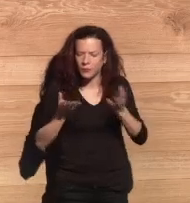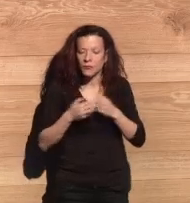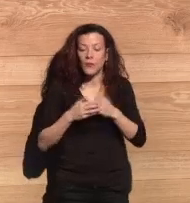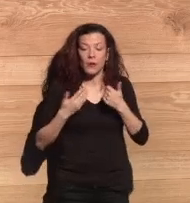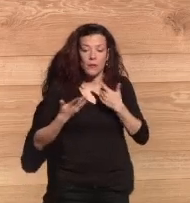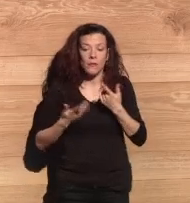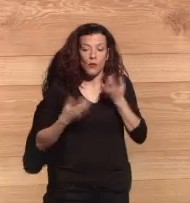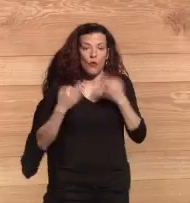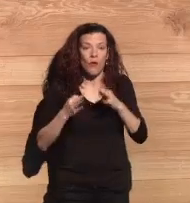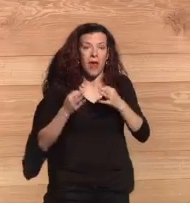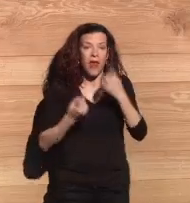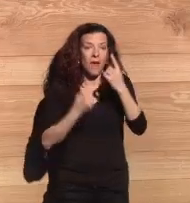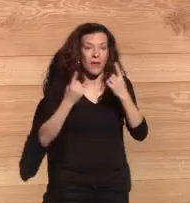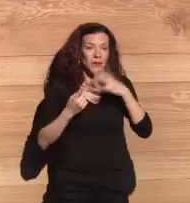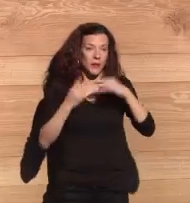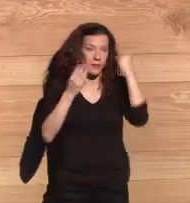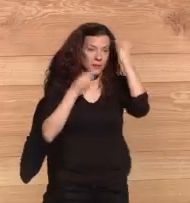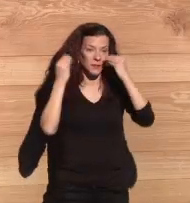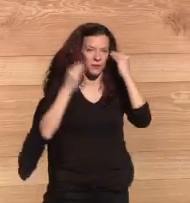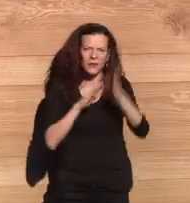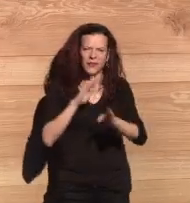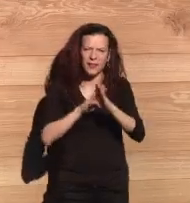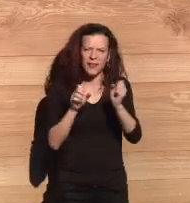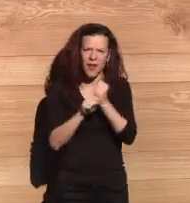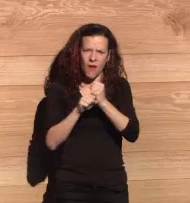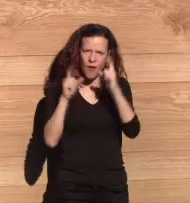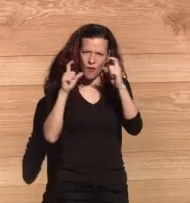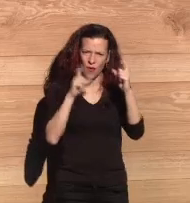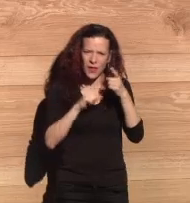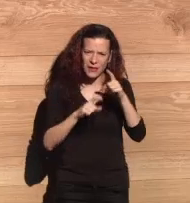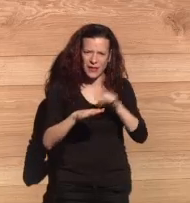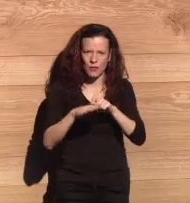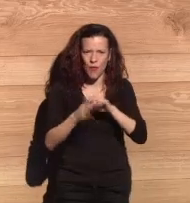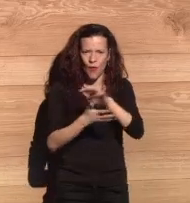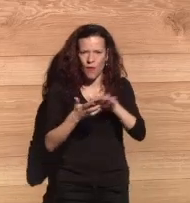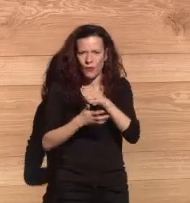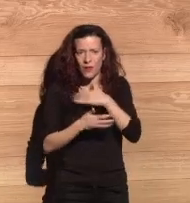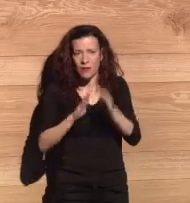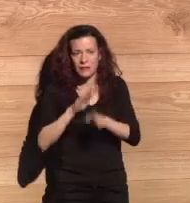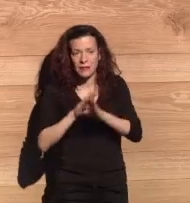veces si de verdad queréis seguir siendo reporteras de este tipo de conflictos o de